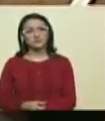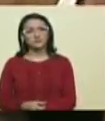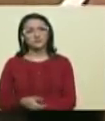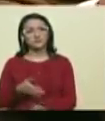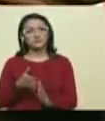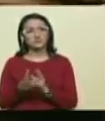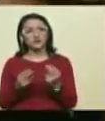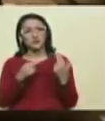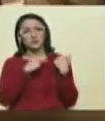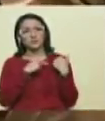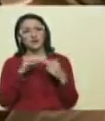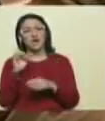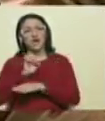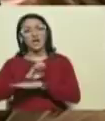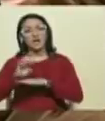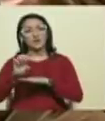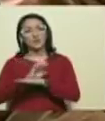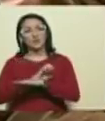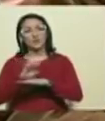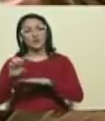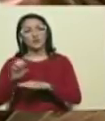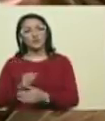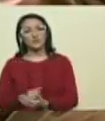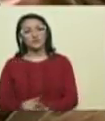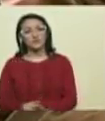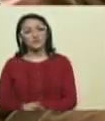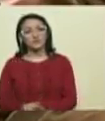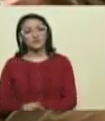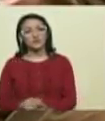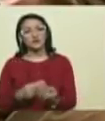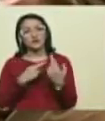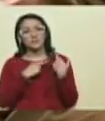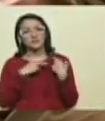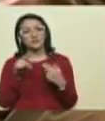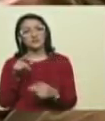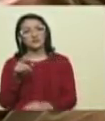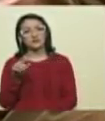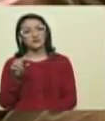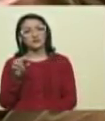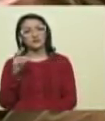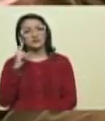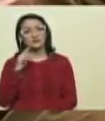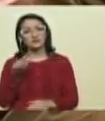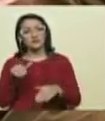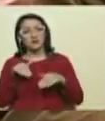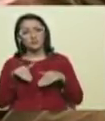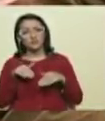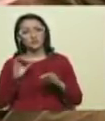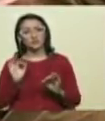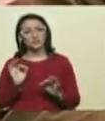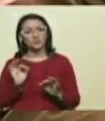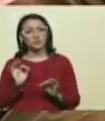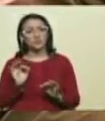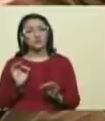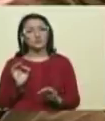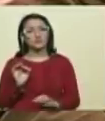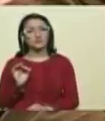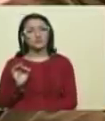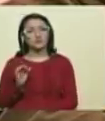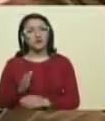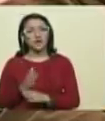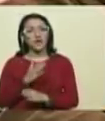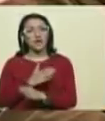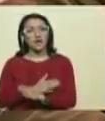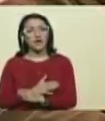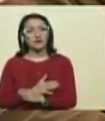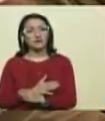Ecuador, porque si bien es cierto que el representante de esa nación bolivariana se abstuvo, también lo es que días antes de